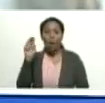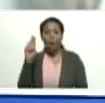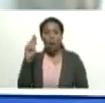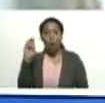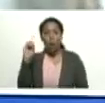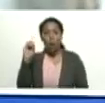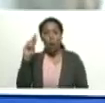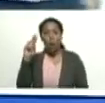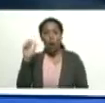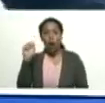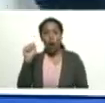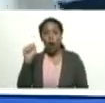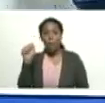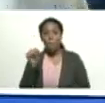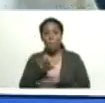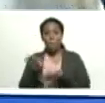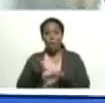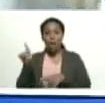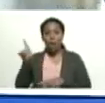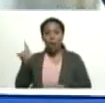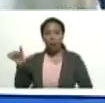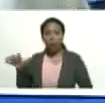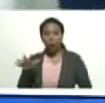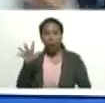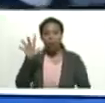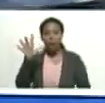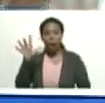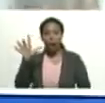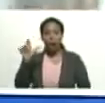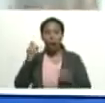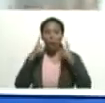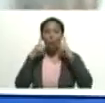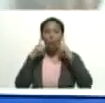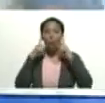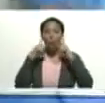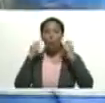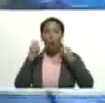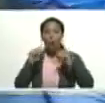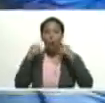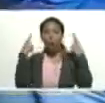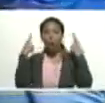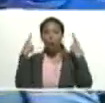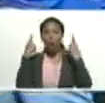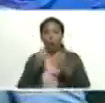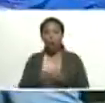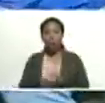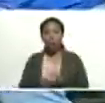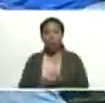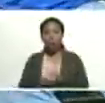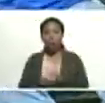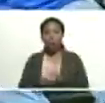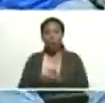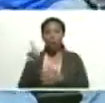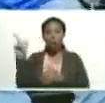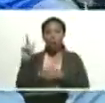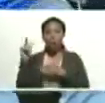Manzanares, municipio Galipán, La Guaira. ¿Ah? Mis vecinos y vecinas de La Guaira, de Galipán.